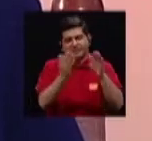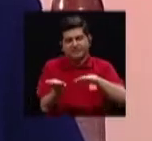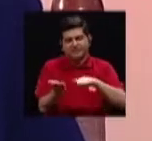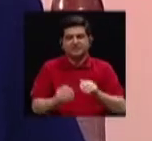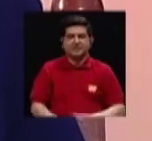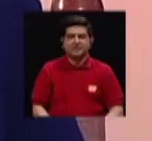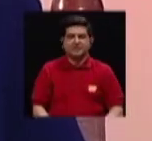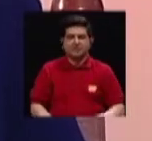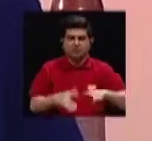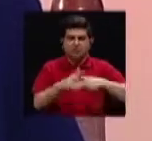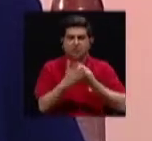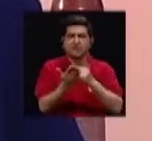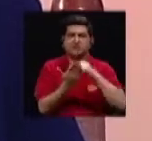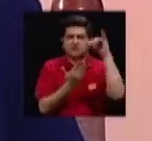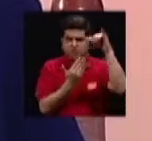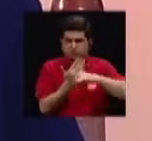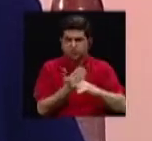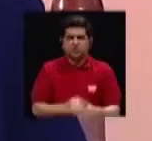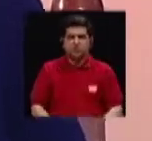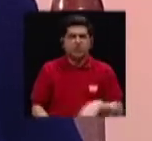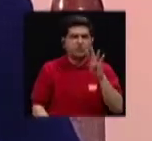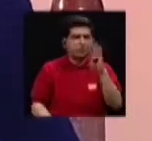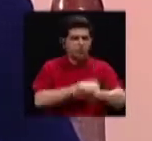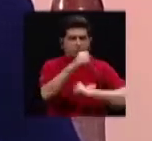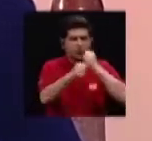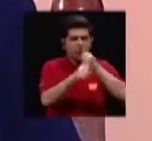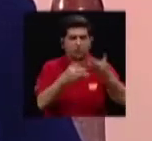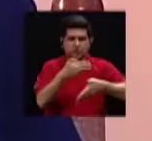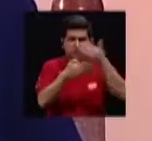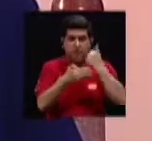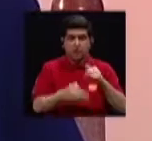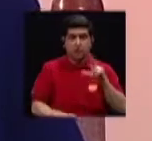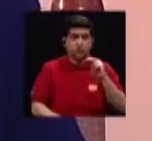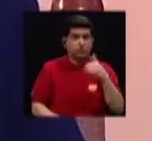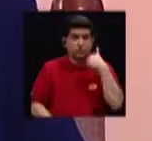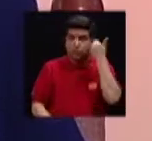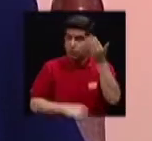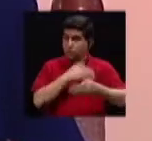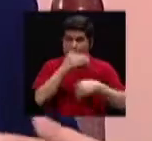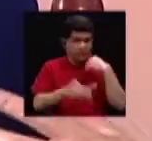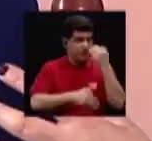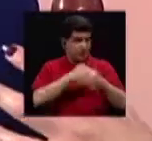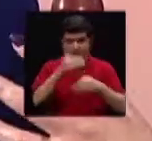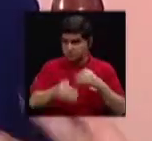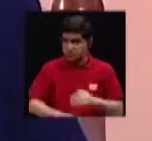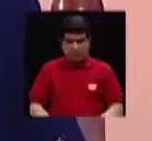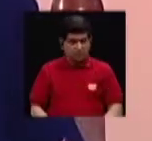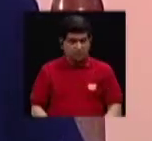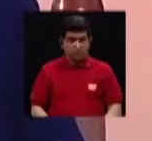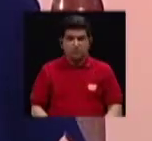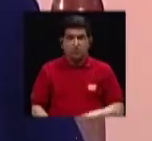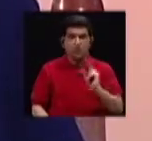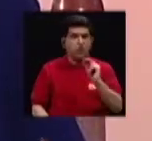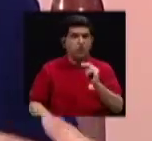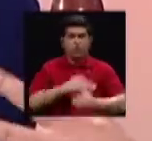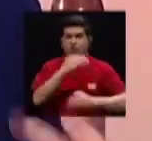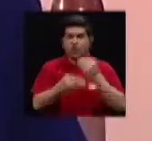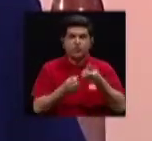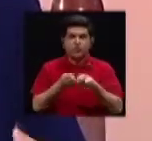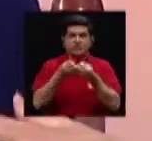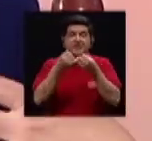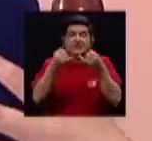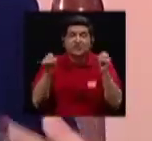el proyecto hace 4 años. No fue un proceso fácil, no fue un proceso que no estuviera cargado